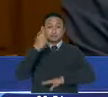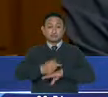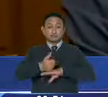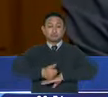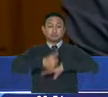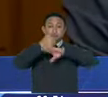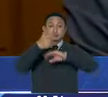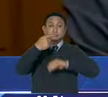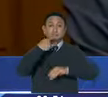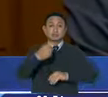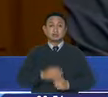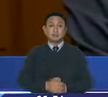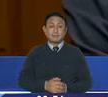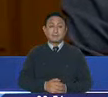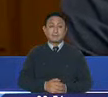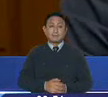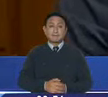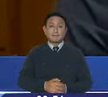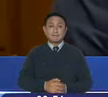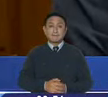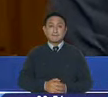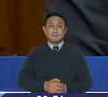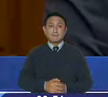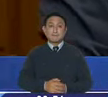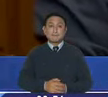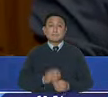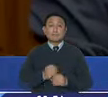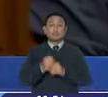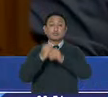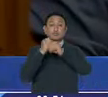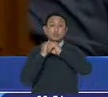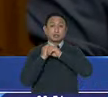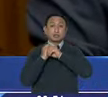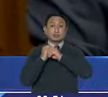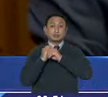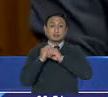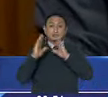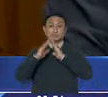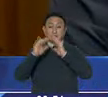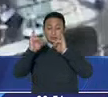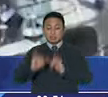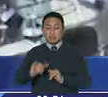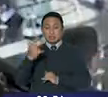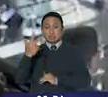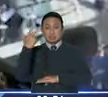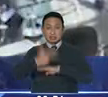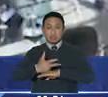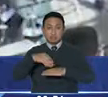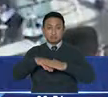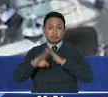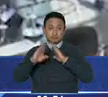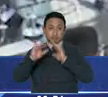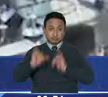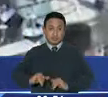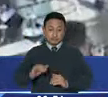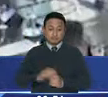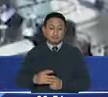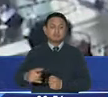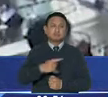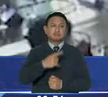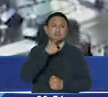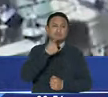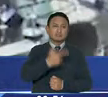que declara la inmovilización social obligatoria en Puno por el plazo de 3 días. La presidenta Dina Boluarte busca de algún